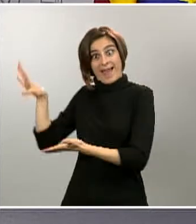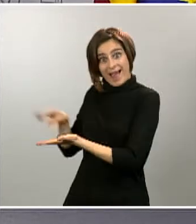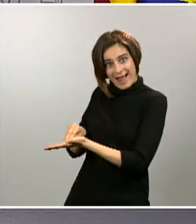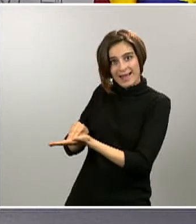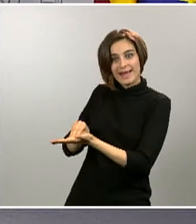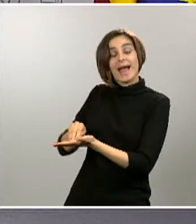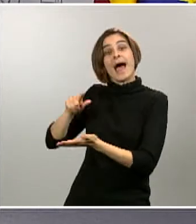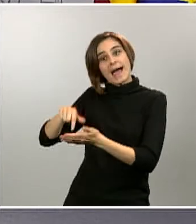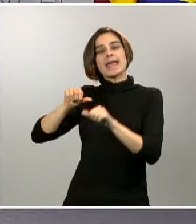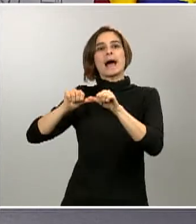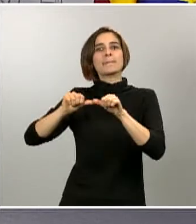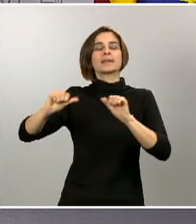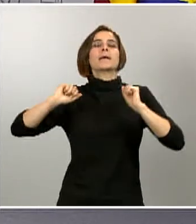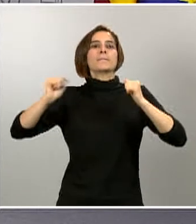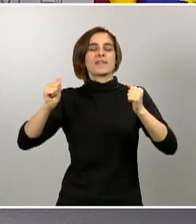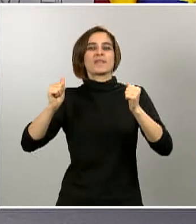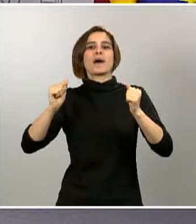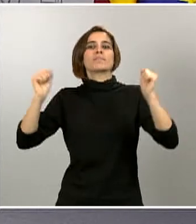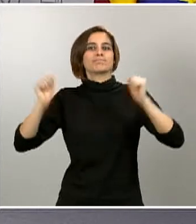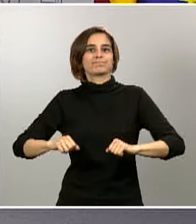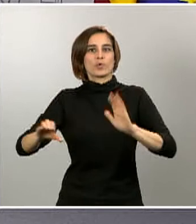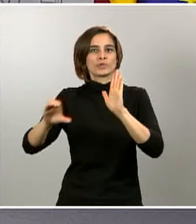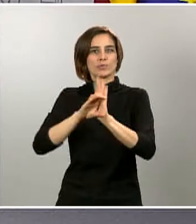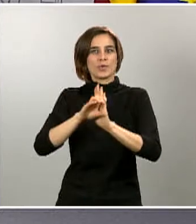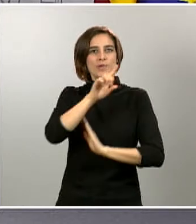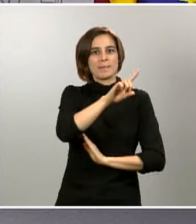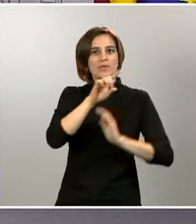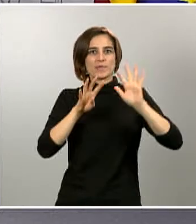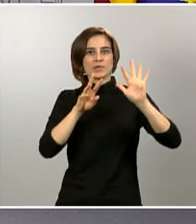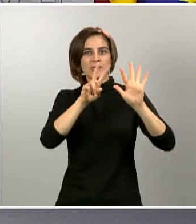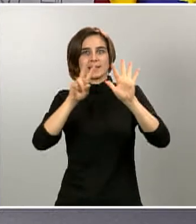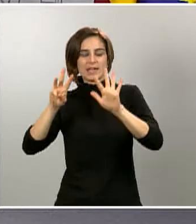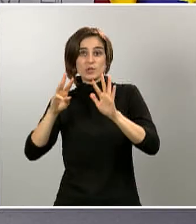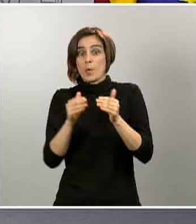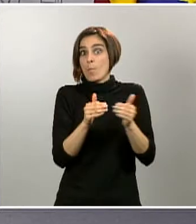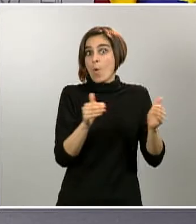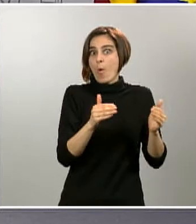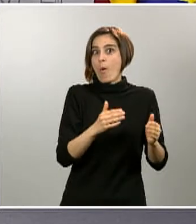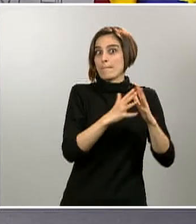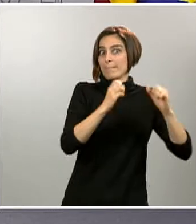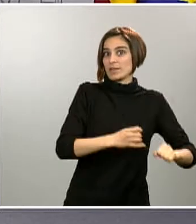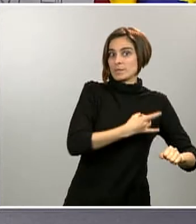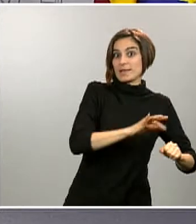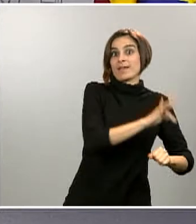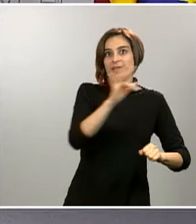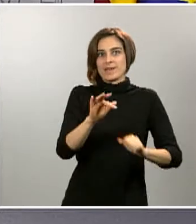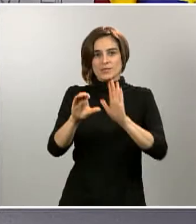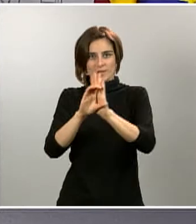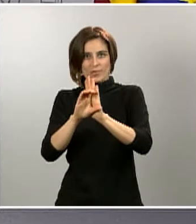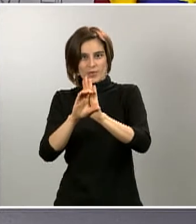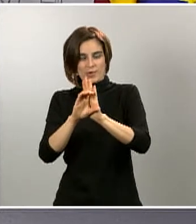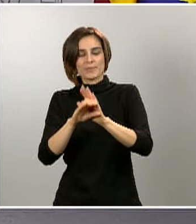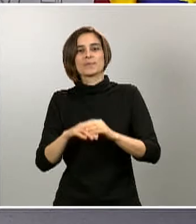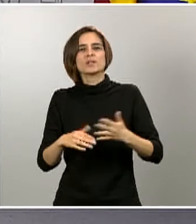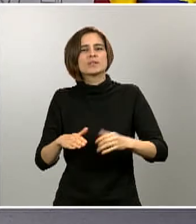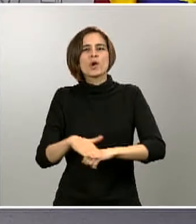acuerdo constitucional de 1978. Y como el Gobierno habla no solo de sentar nuevas bases económicas, sino también